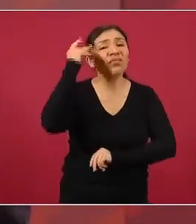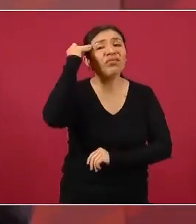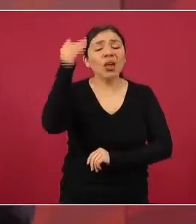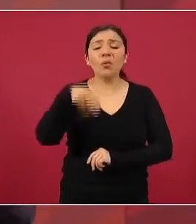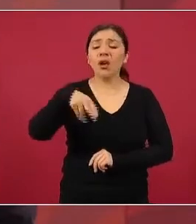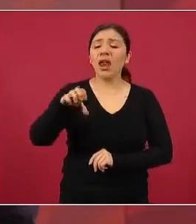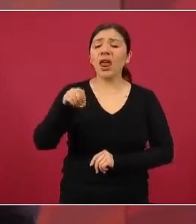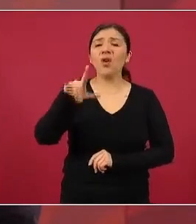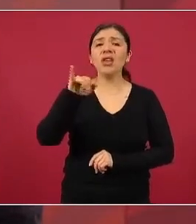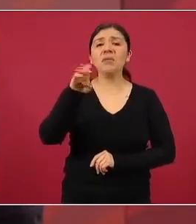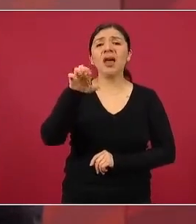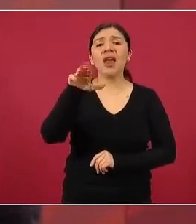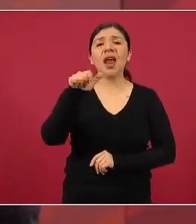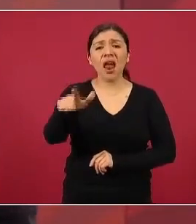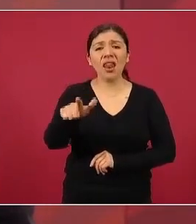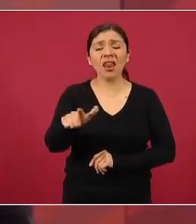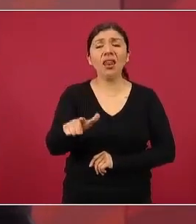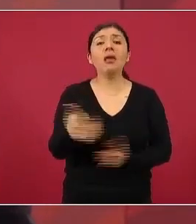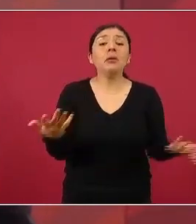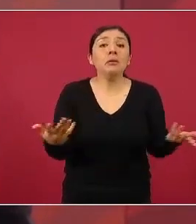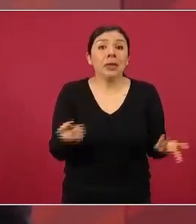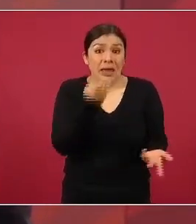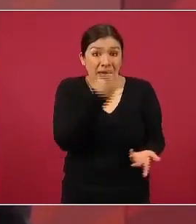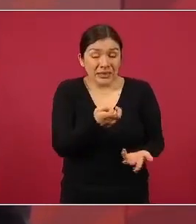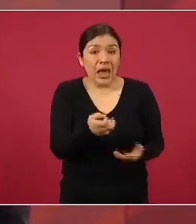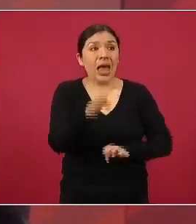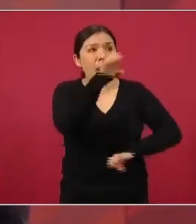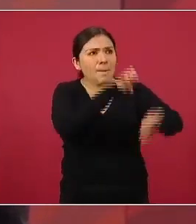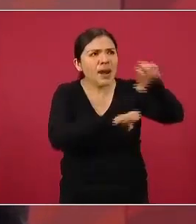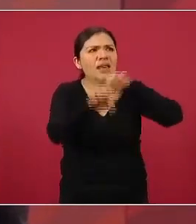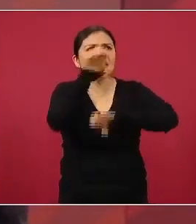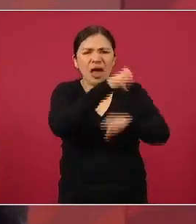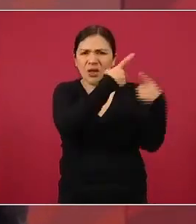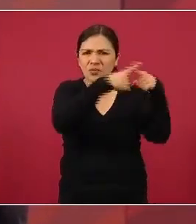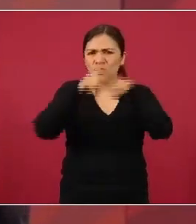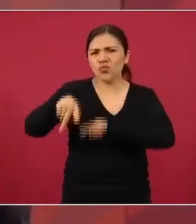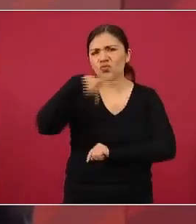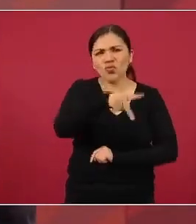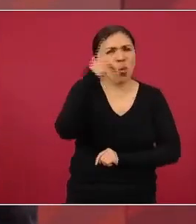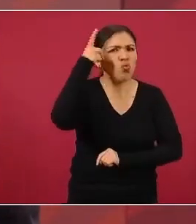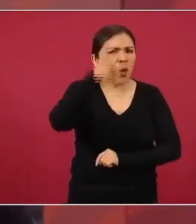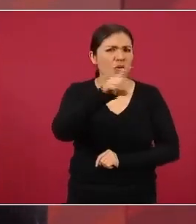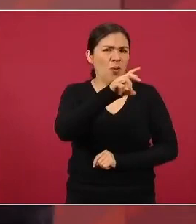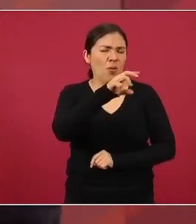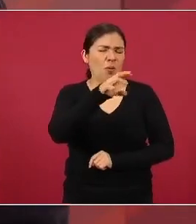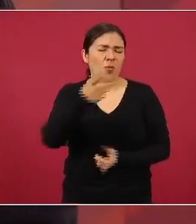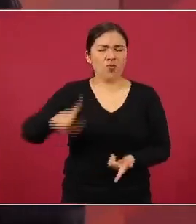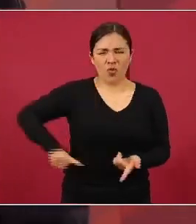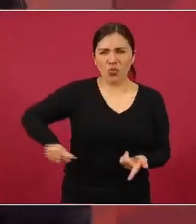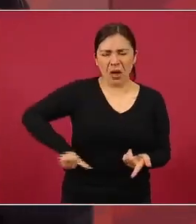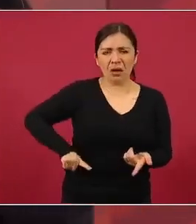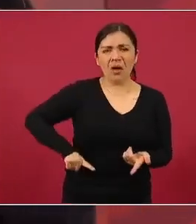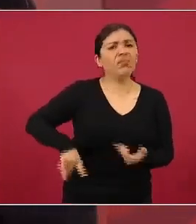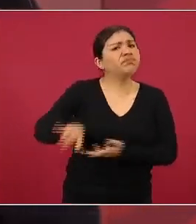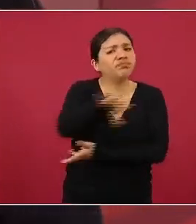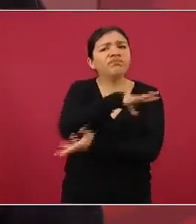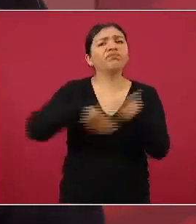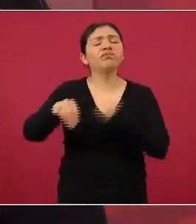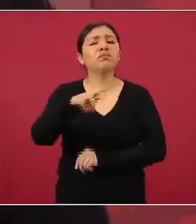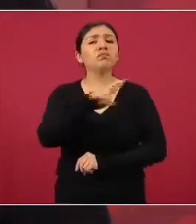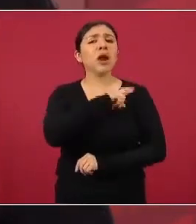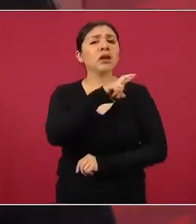estas empresas y otras empresas públicas o se privatizaron